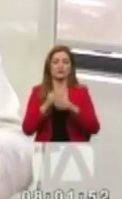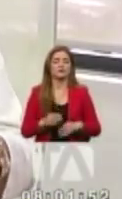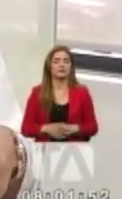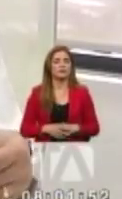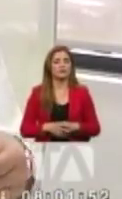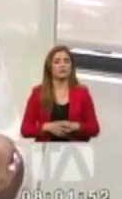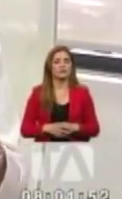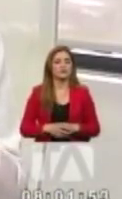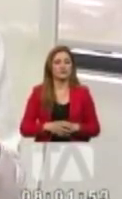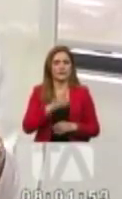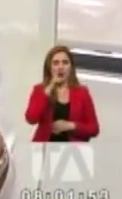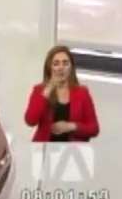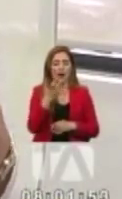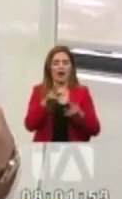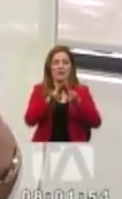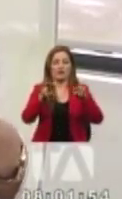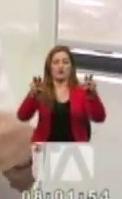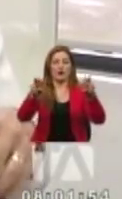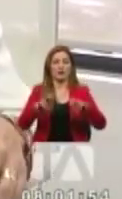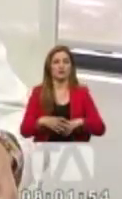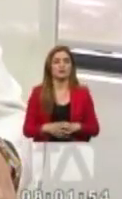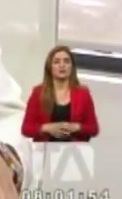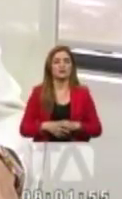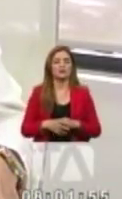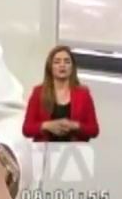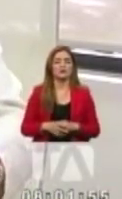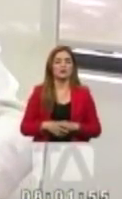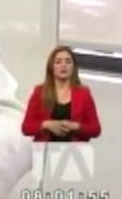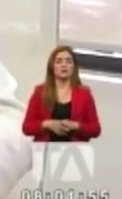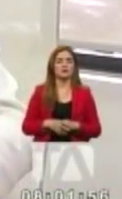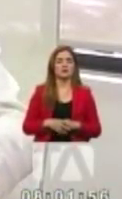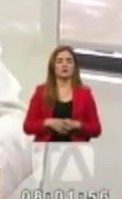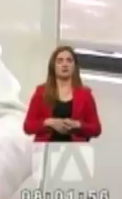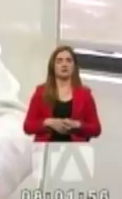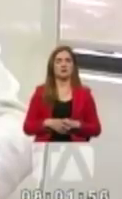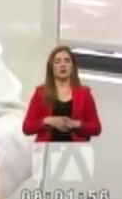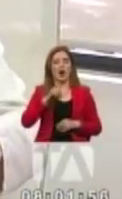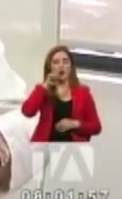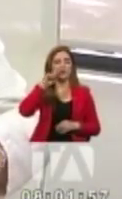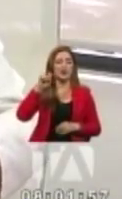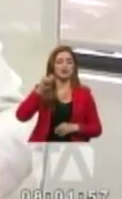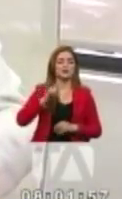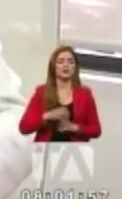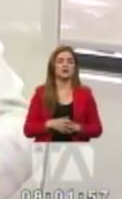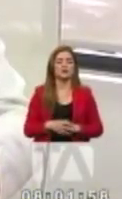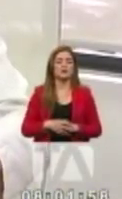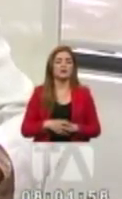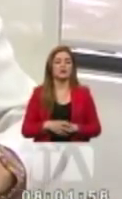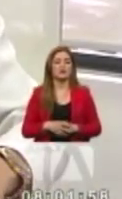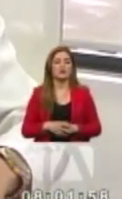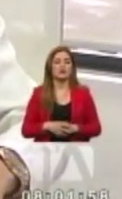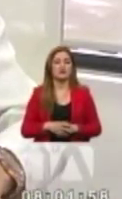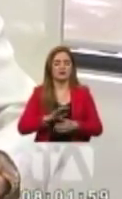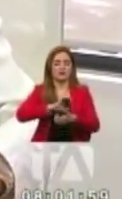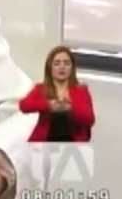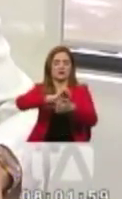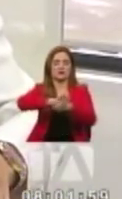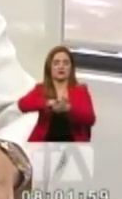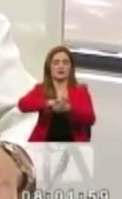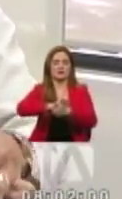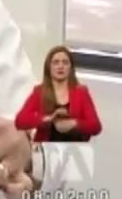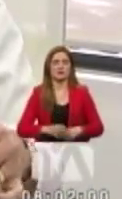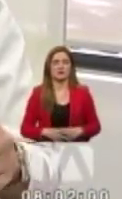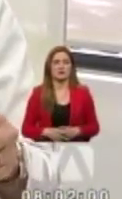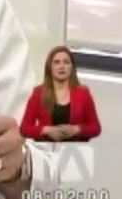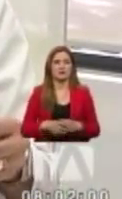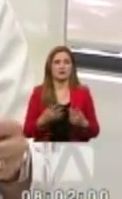con pan integral que pertenece al grupo de los cereales tenemos carnes que son de carne queso que son del grupo de las